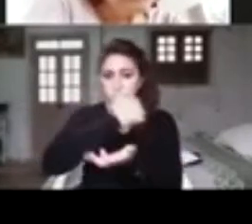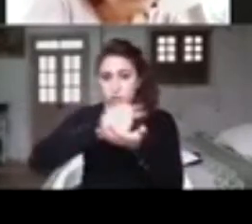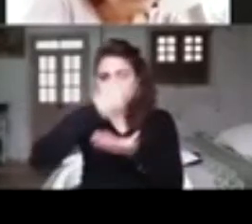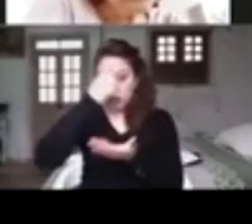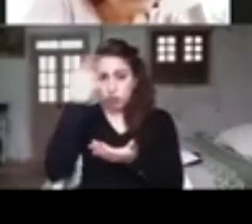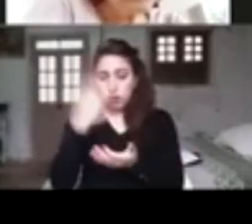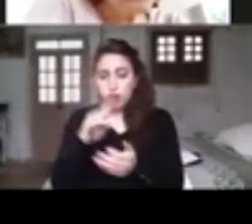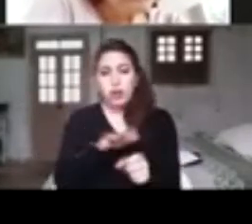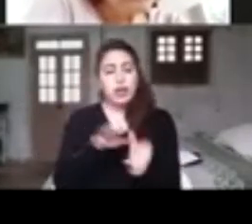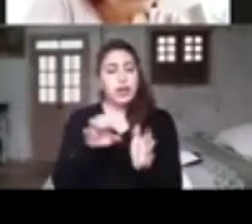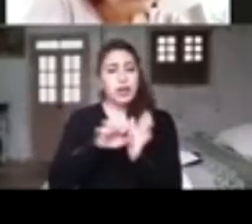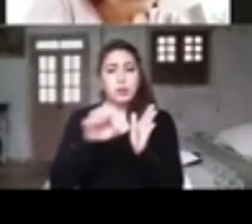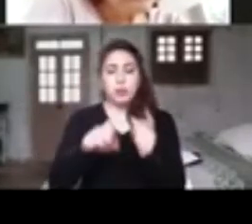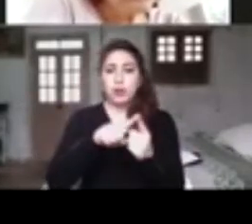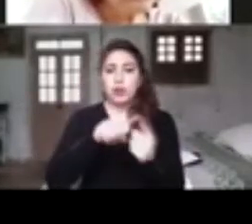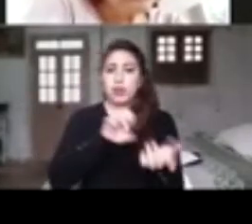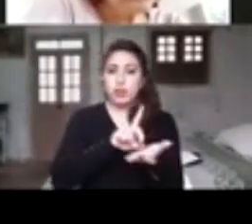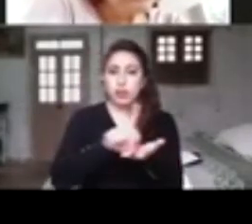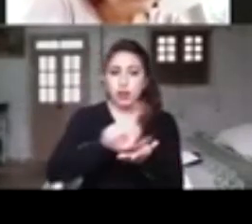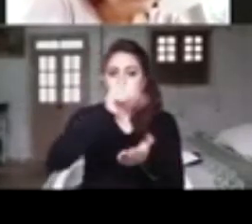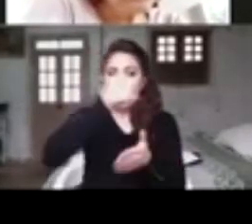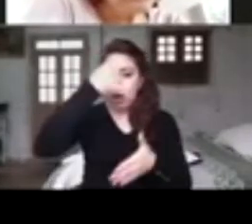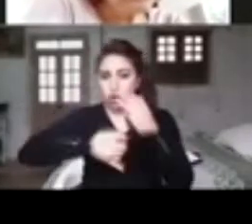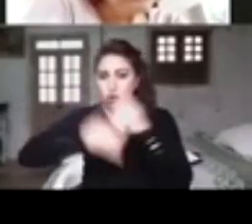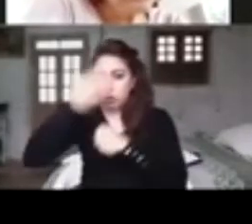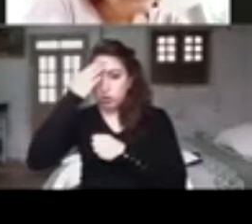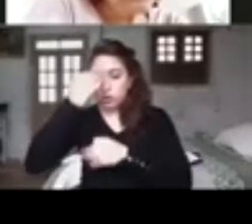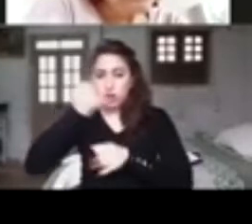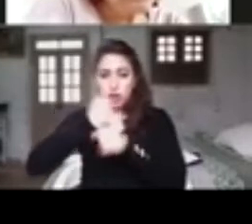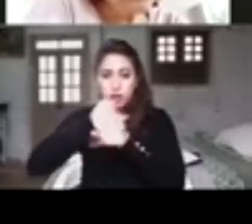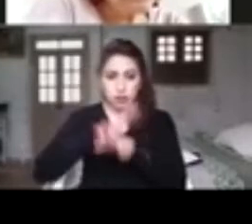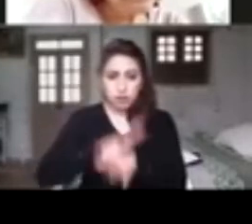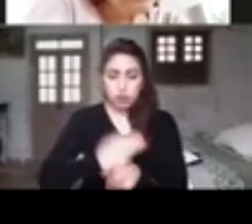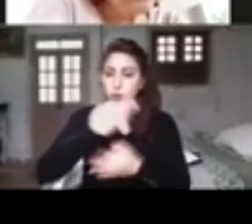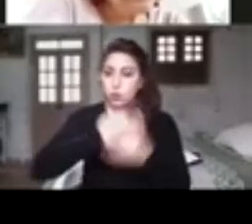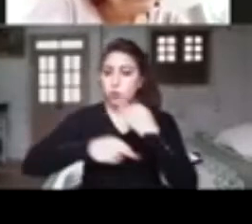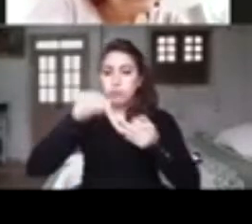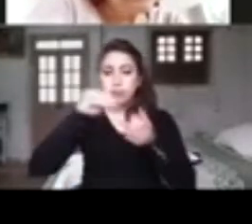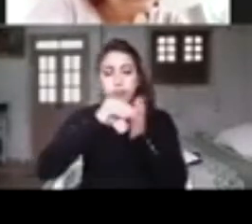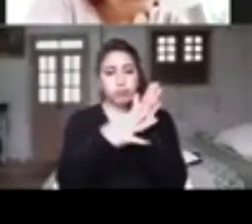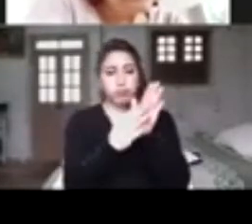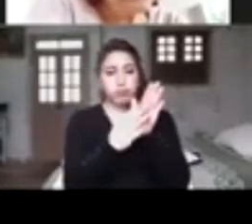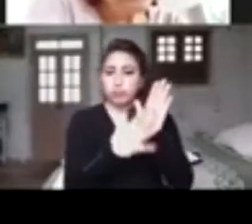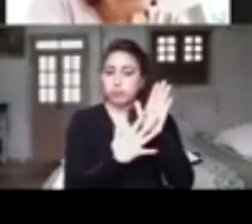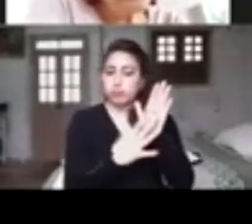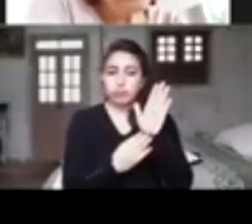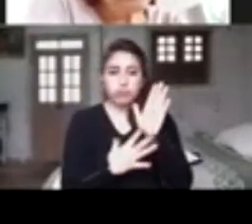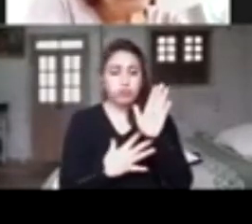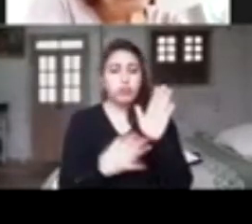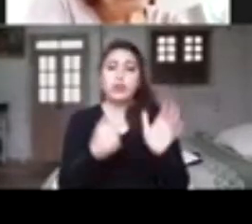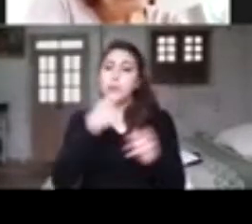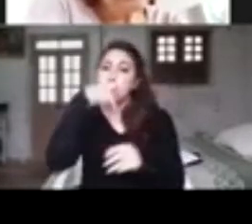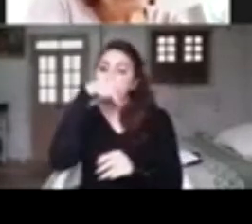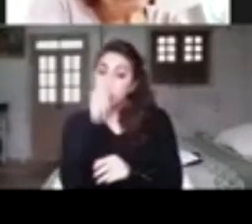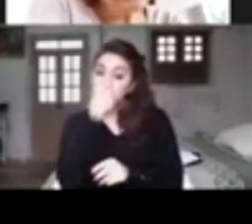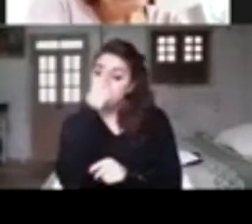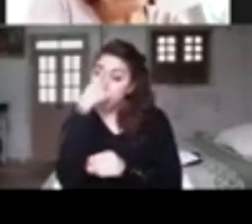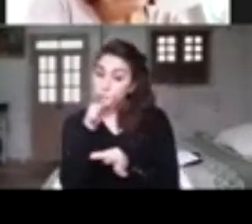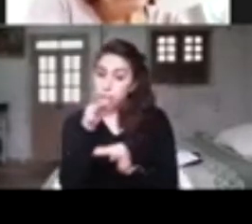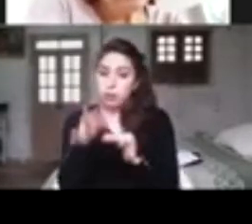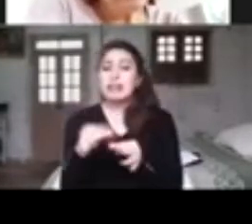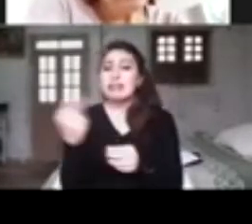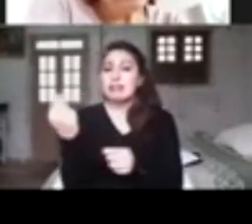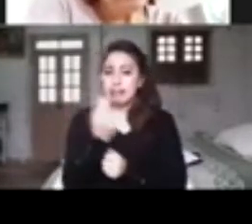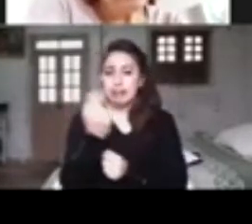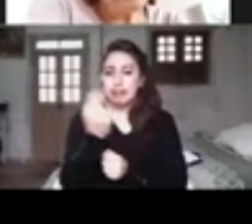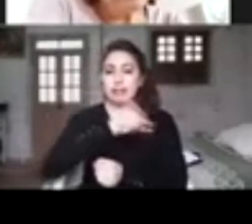un buen gobierno. Son enunciados que están establecidos en nuestros ordenamientos, sin embargo, para llevarlos a la práctica se necesita una ciudadanía